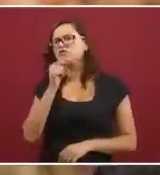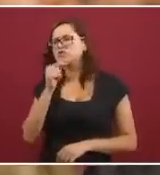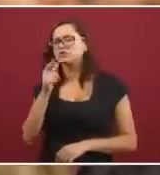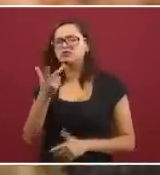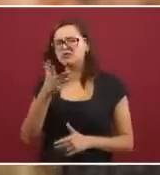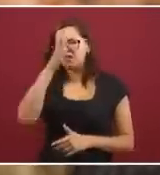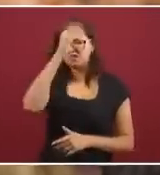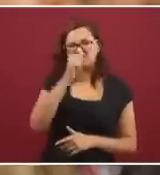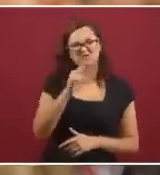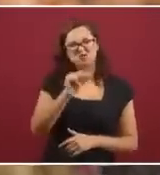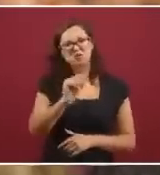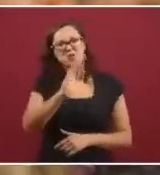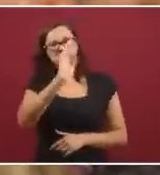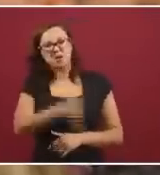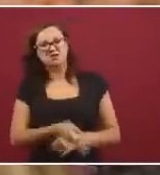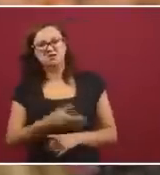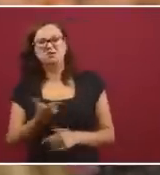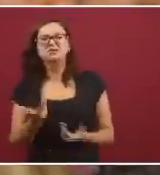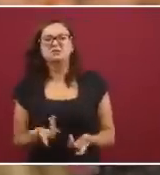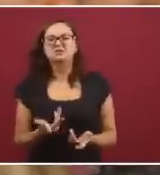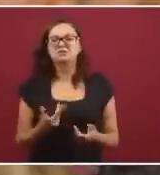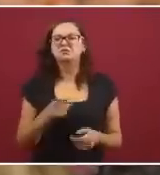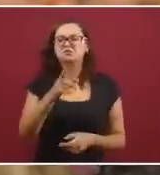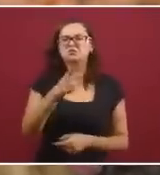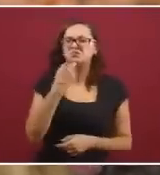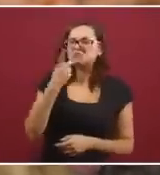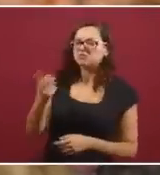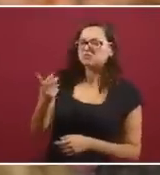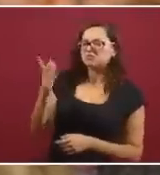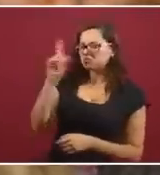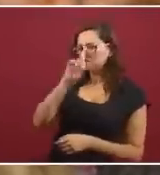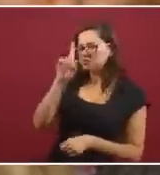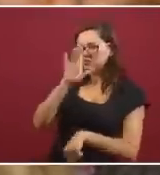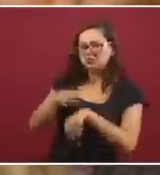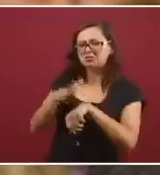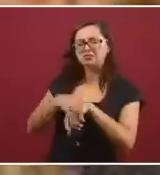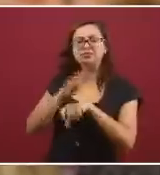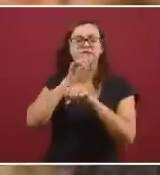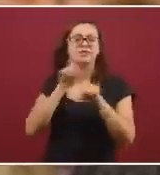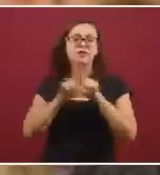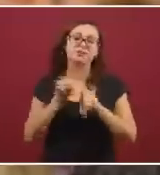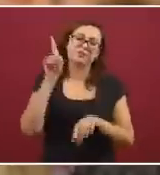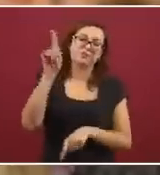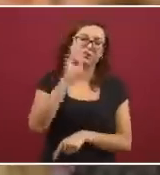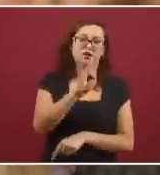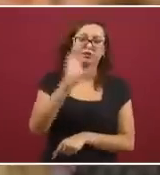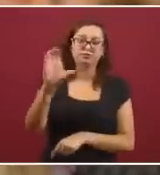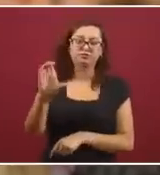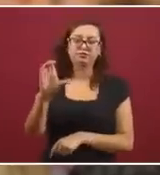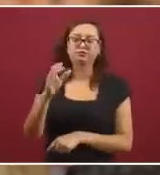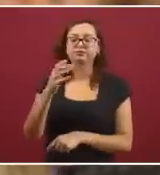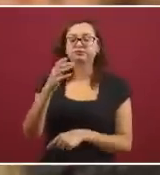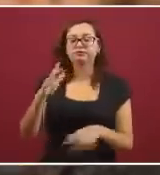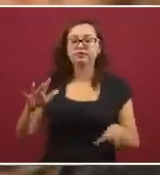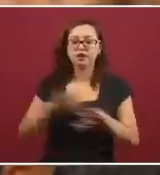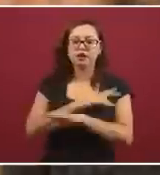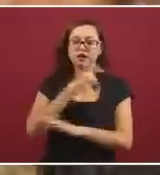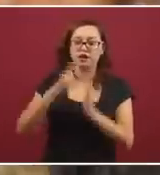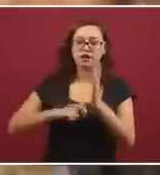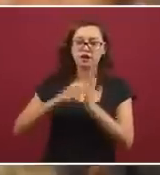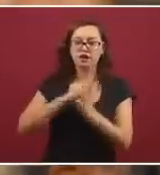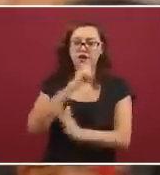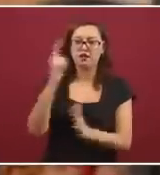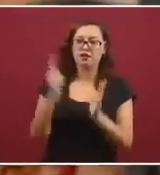y también me gustaría saber su opinión sobre esta reforma que se hizo en baja california para que jaime bonilla amplíe su